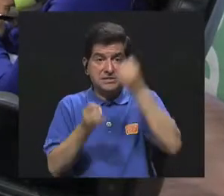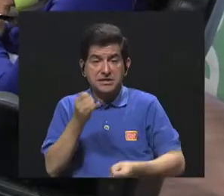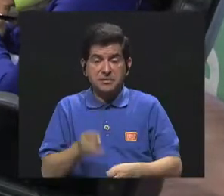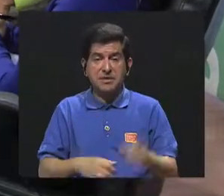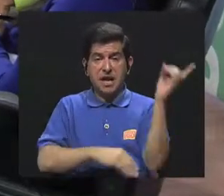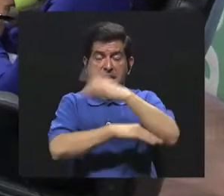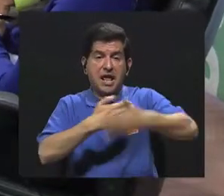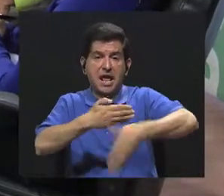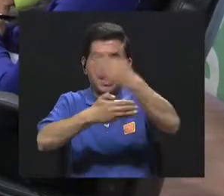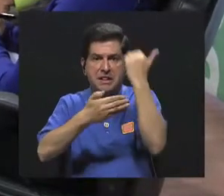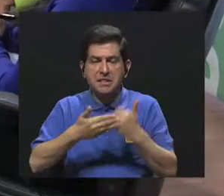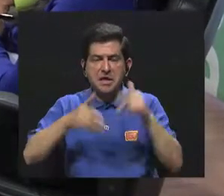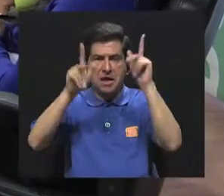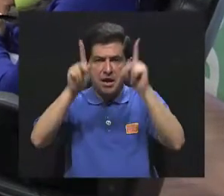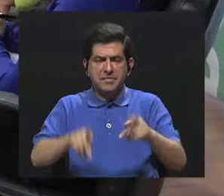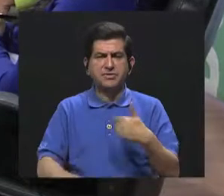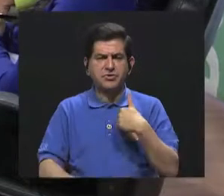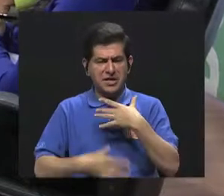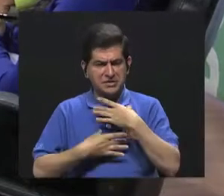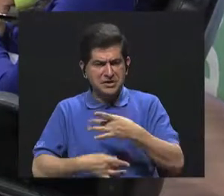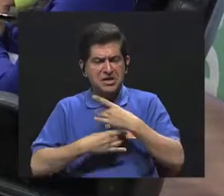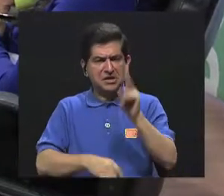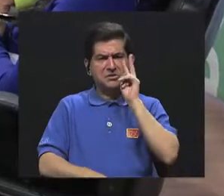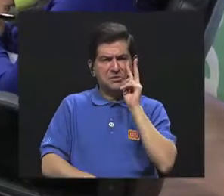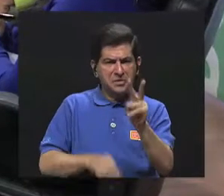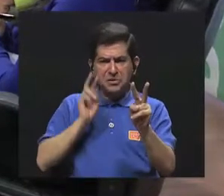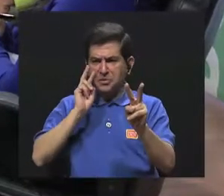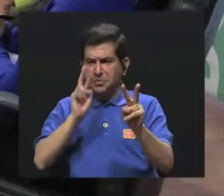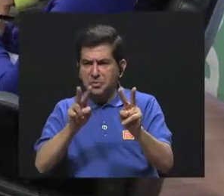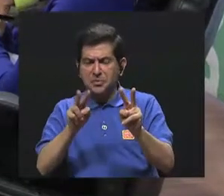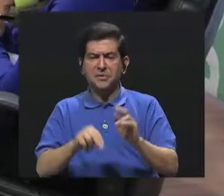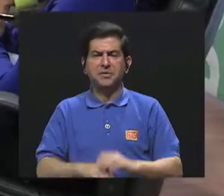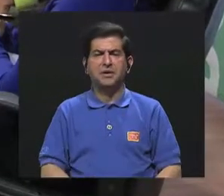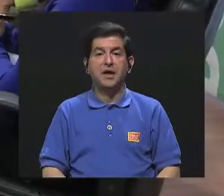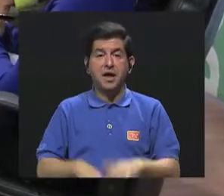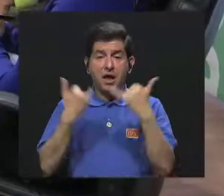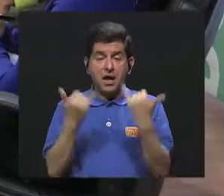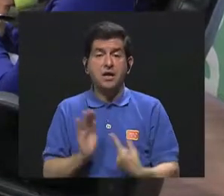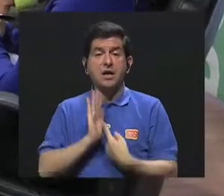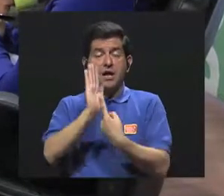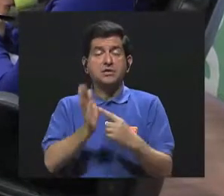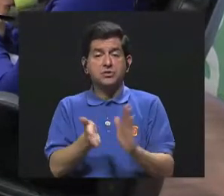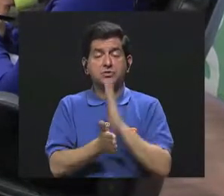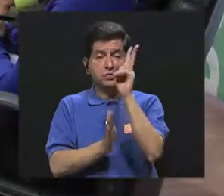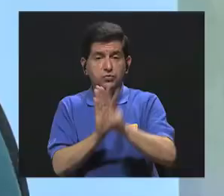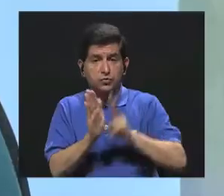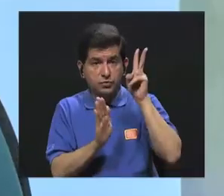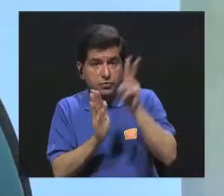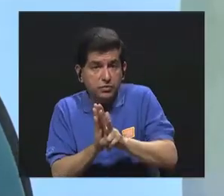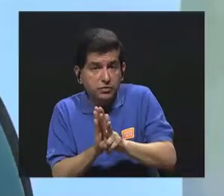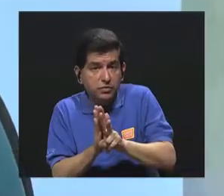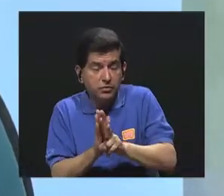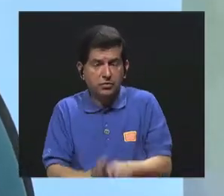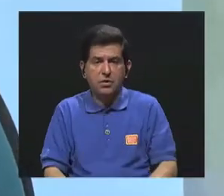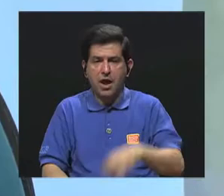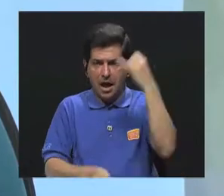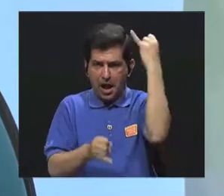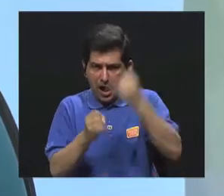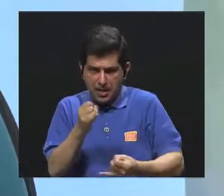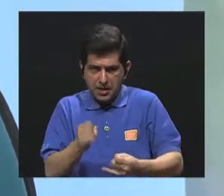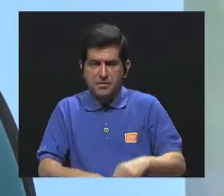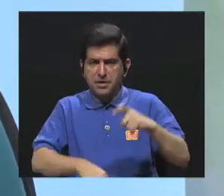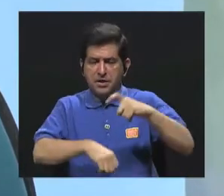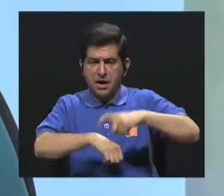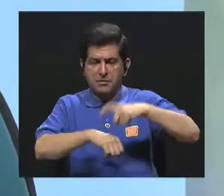el día anterior y la gente tenía, así muchas es, ganas de verlo. Y cuando se presentó el documental, cuando terminamos en el